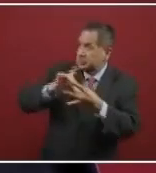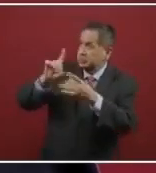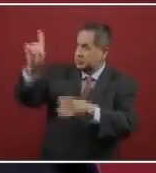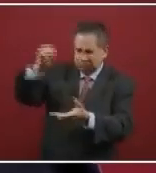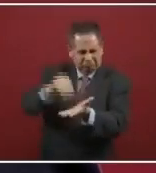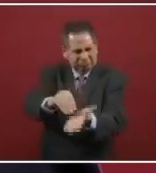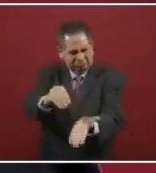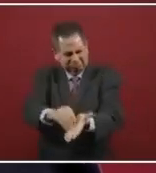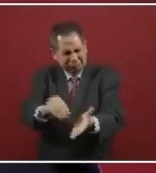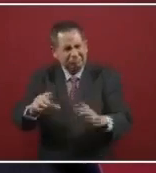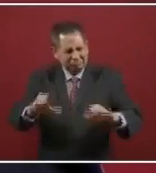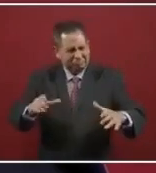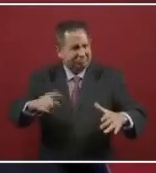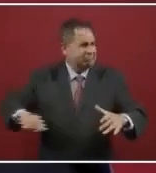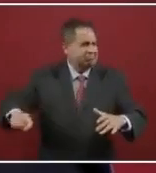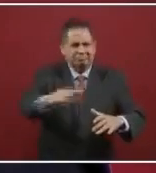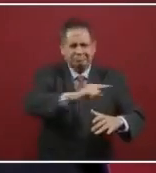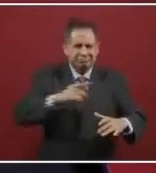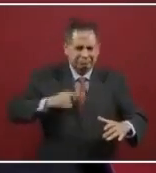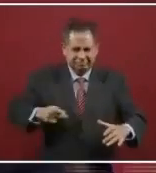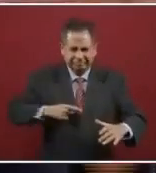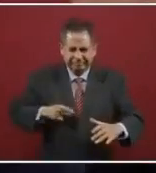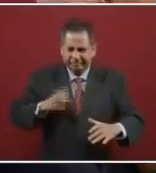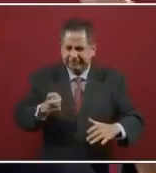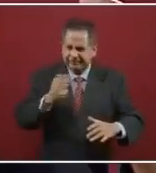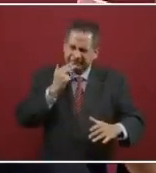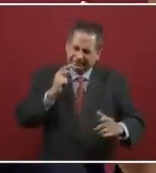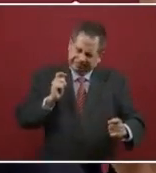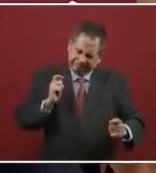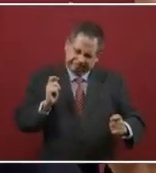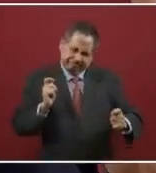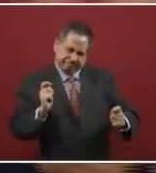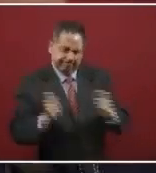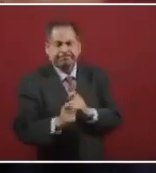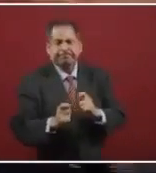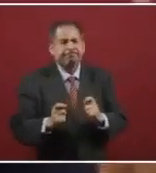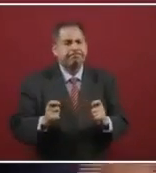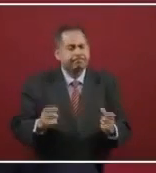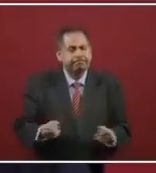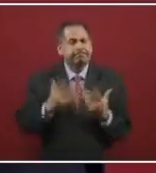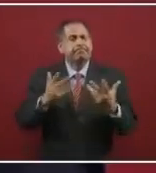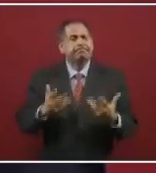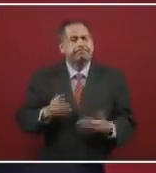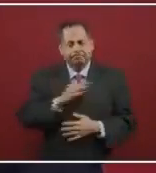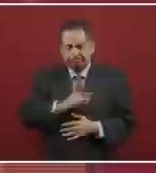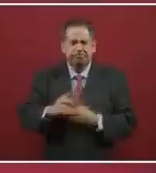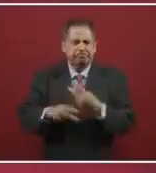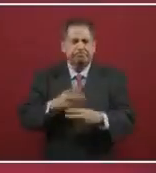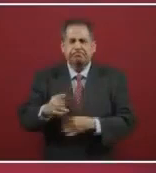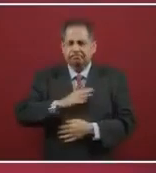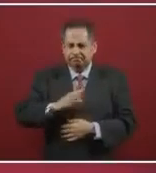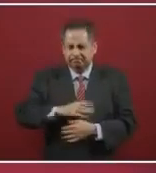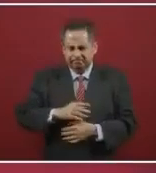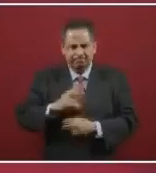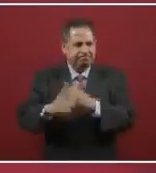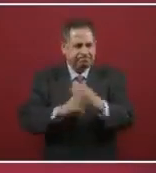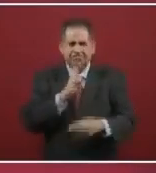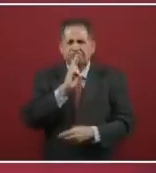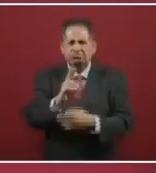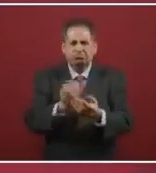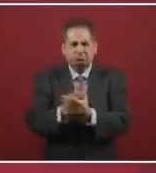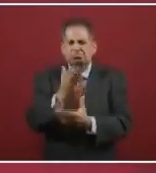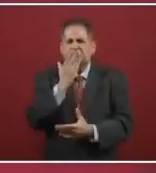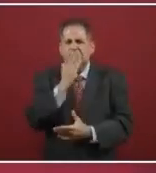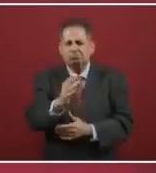nuestro pueblo para regenerar la vida pública. Eso existe y se va a lograr sacar adelante al